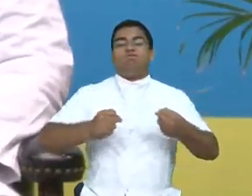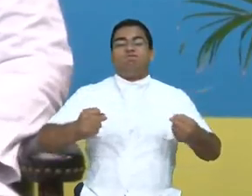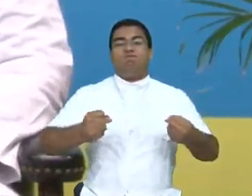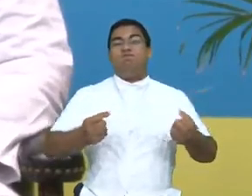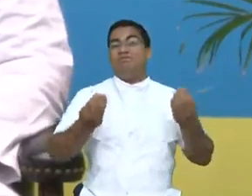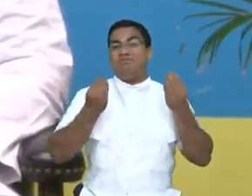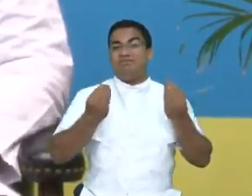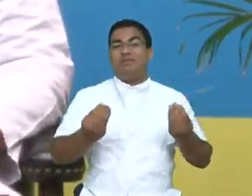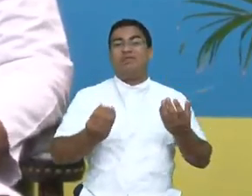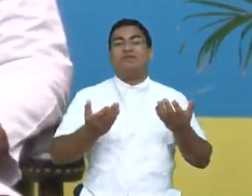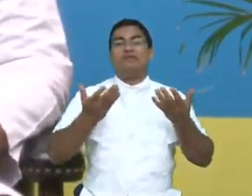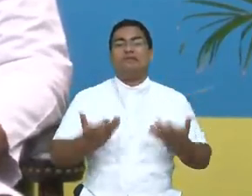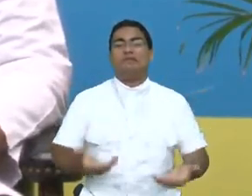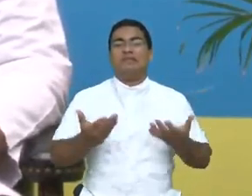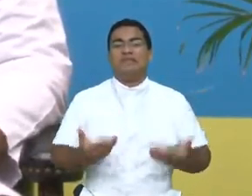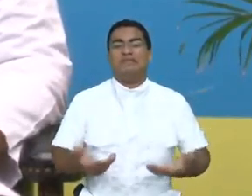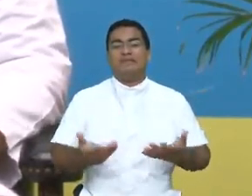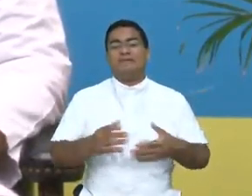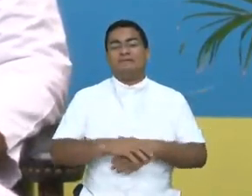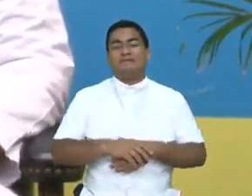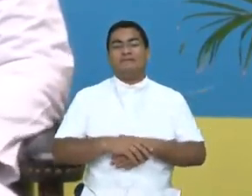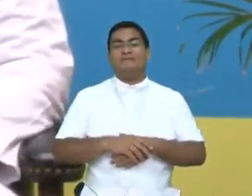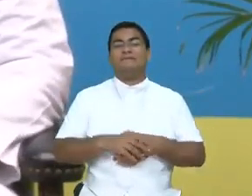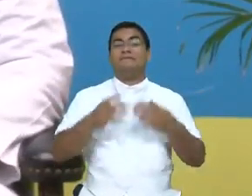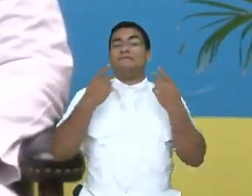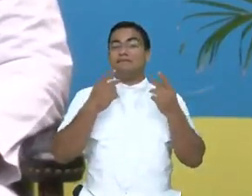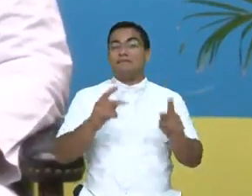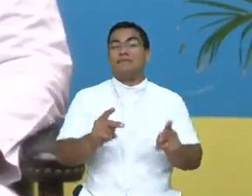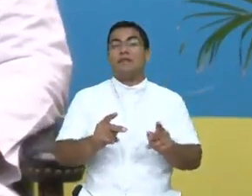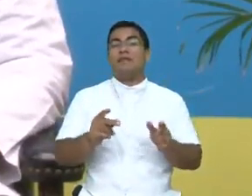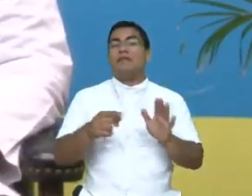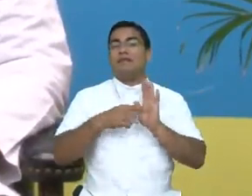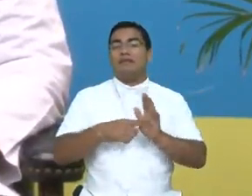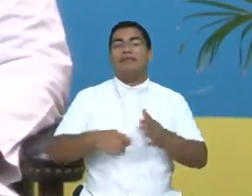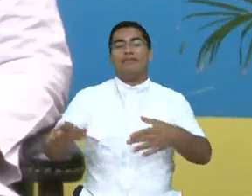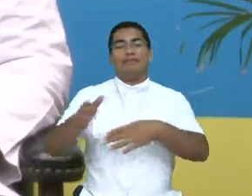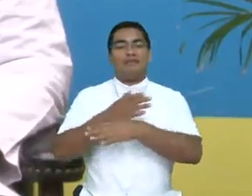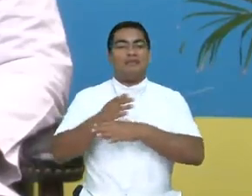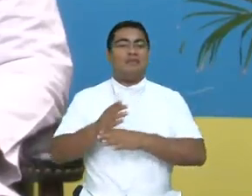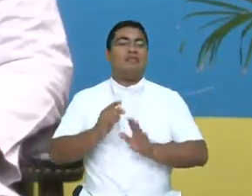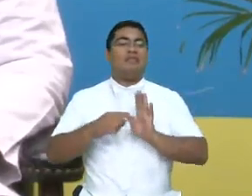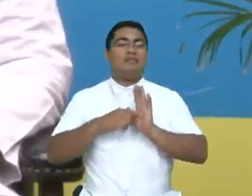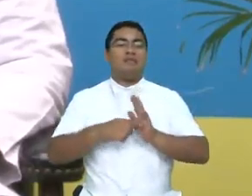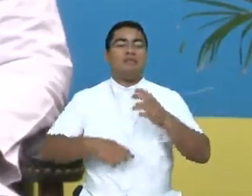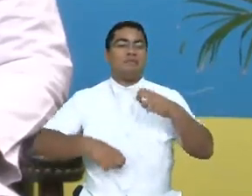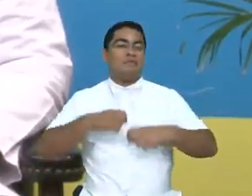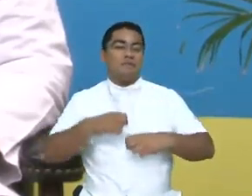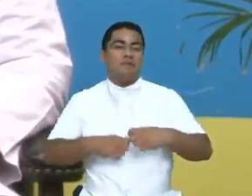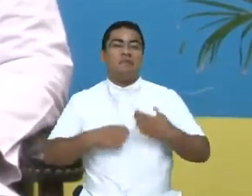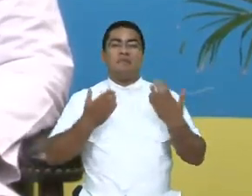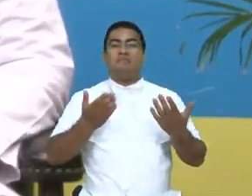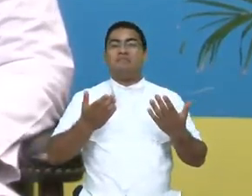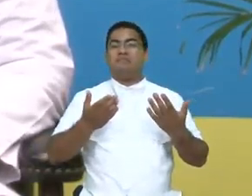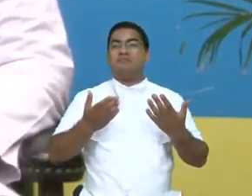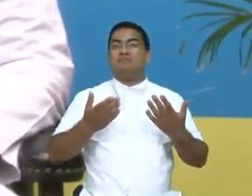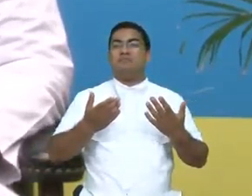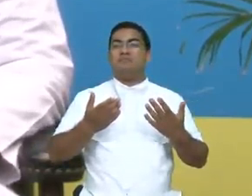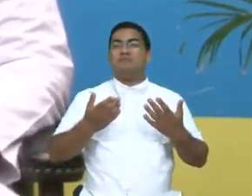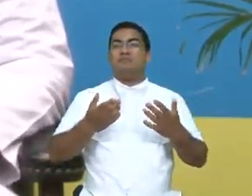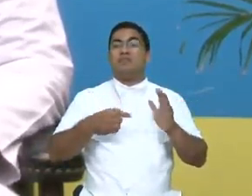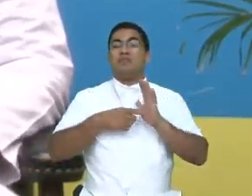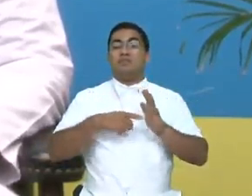claro. Pero, como le decía, hay otras causas como hernias discales, infecciones, traumatismos que